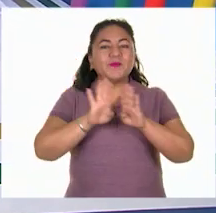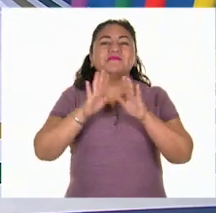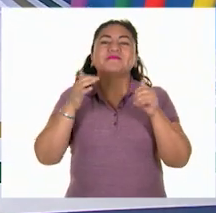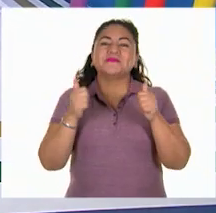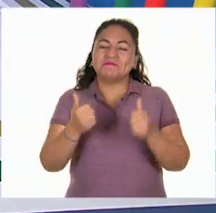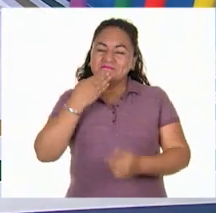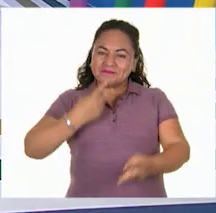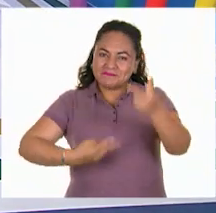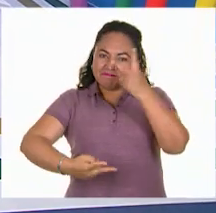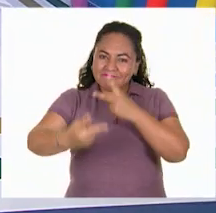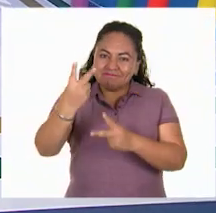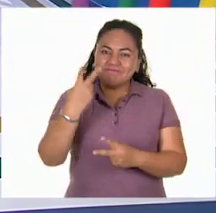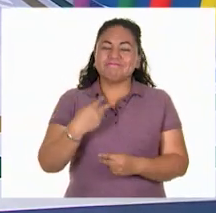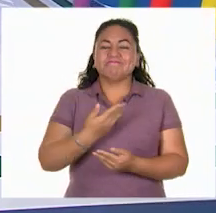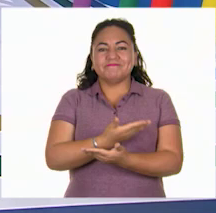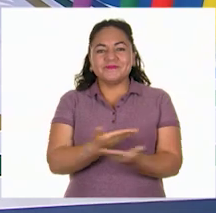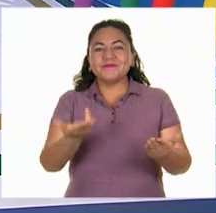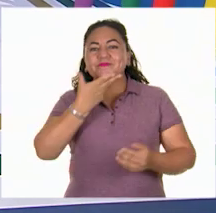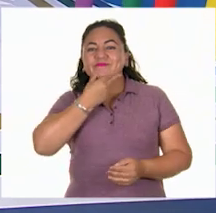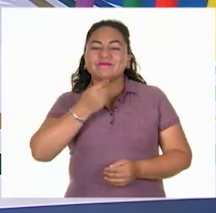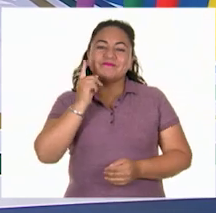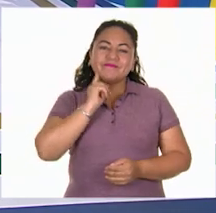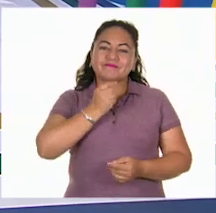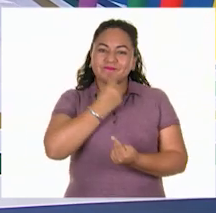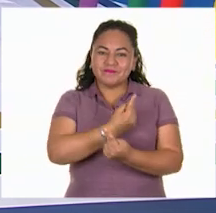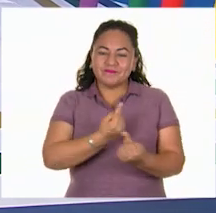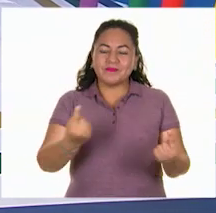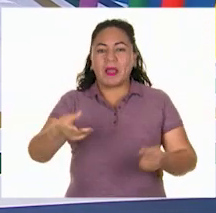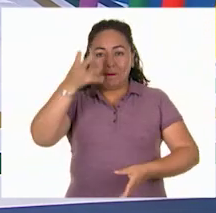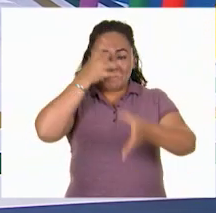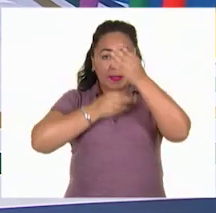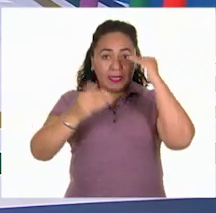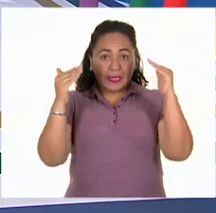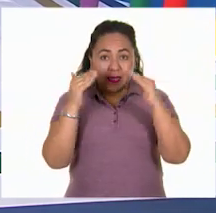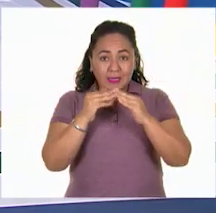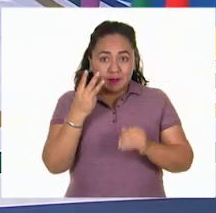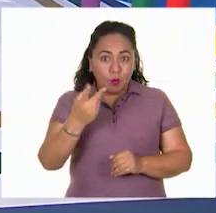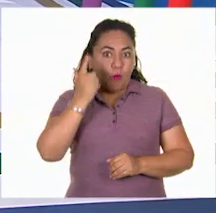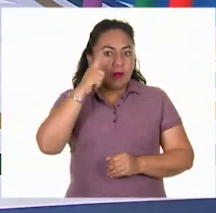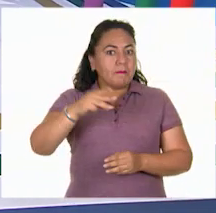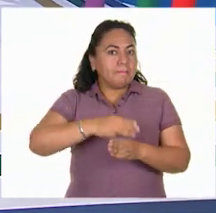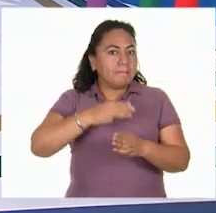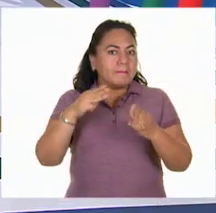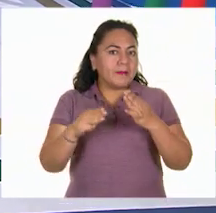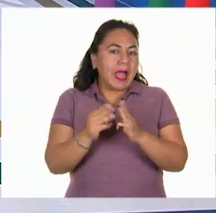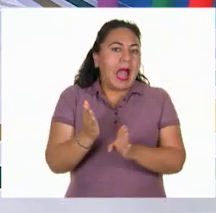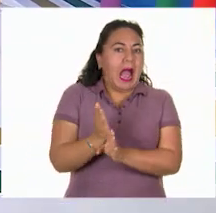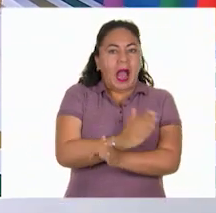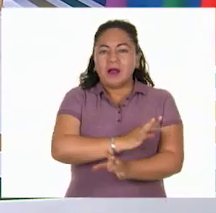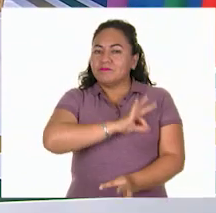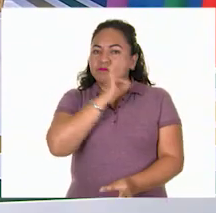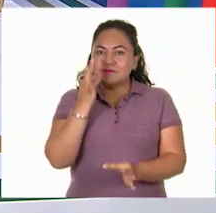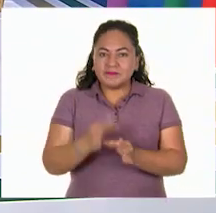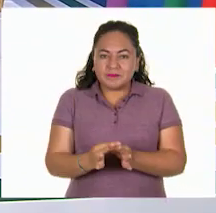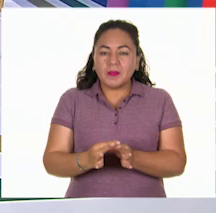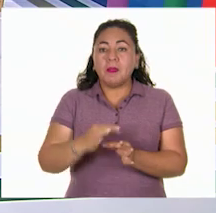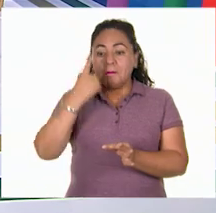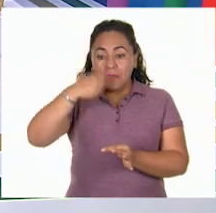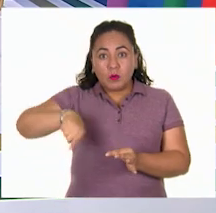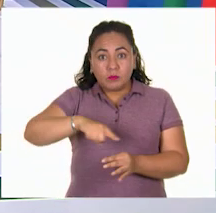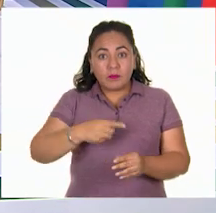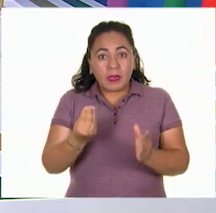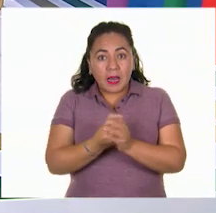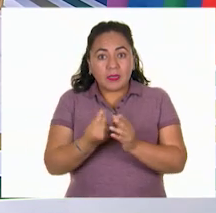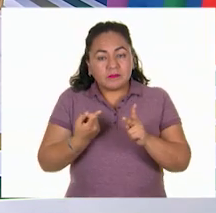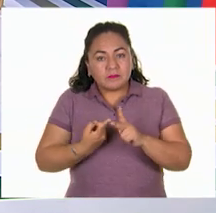están? Bienvenidos y bienvenidas a Aprende en Casa 3. Espero que ya tengan todo su material listo porque ya vamos a comenzar con esta